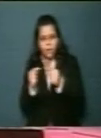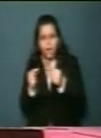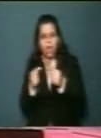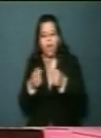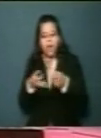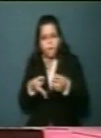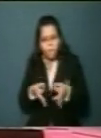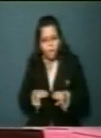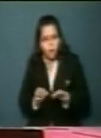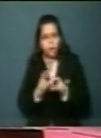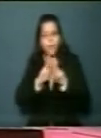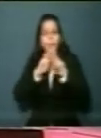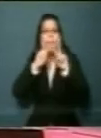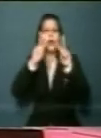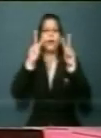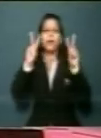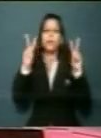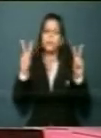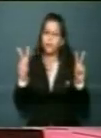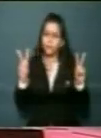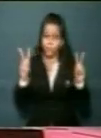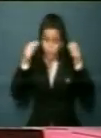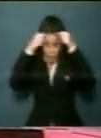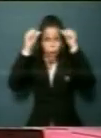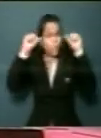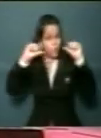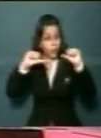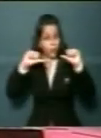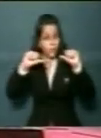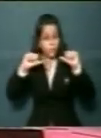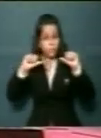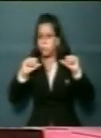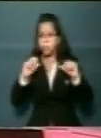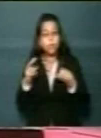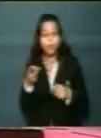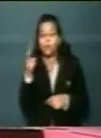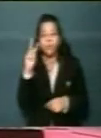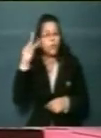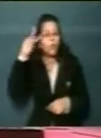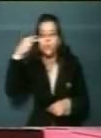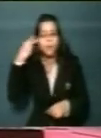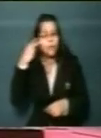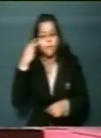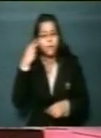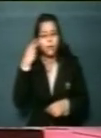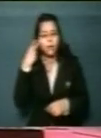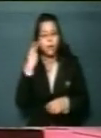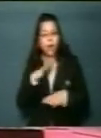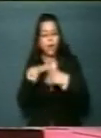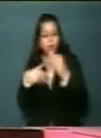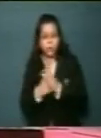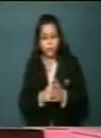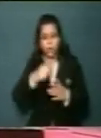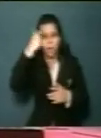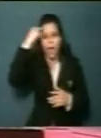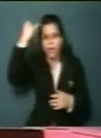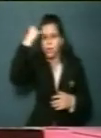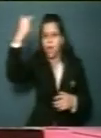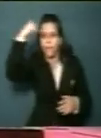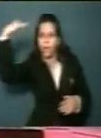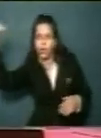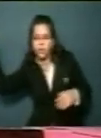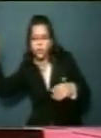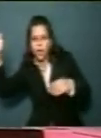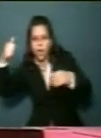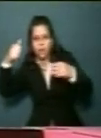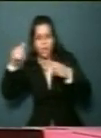la democracia. Los acuerdos no implicaron la claudicación ideológica de las partes enfrentadas,